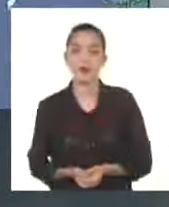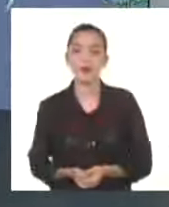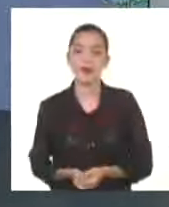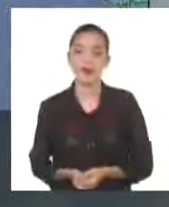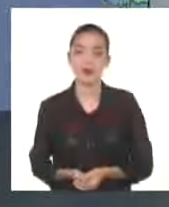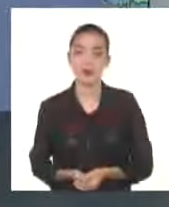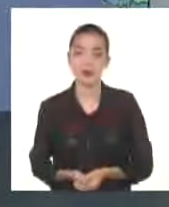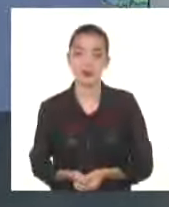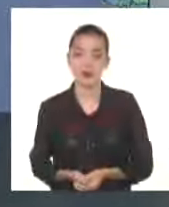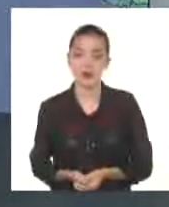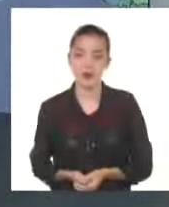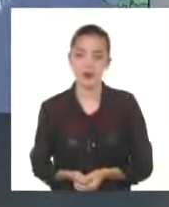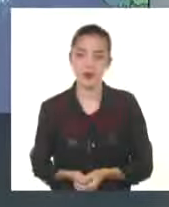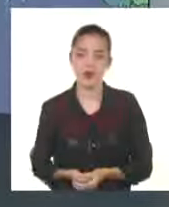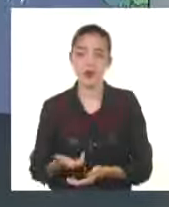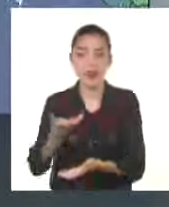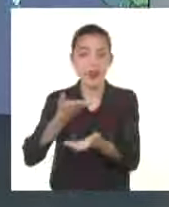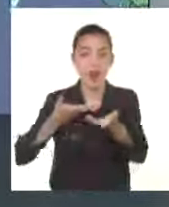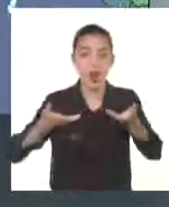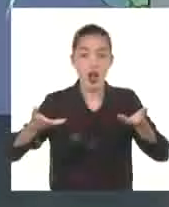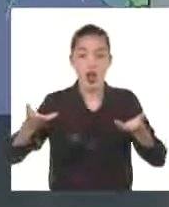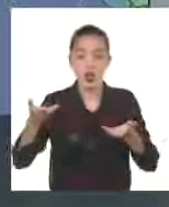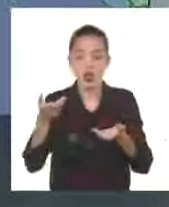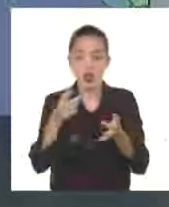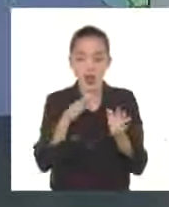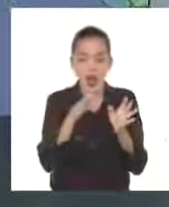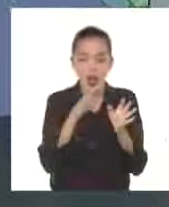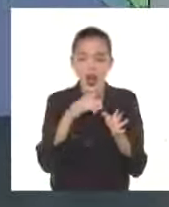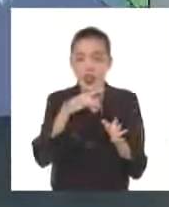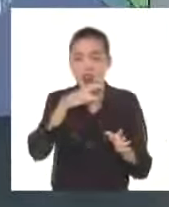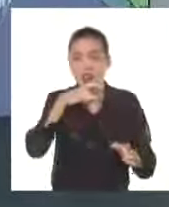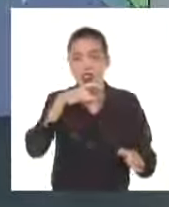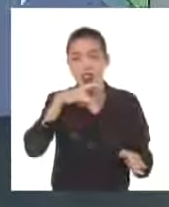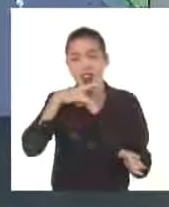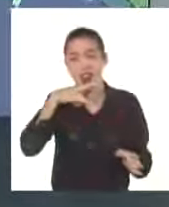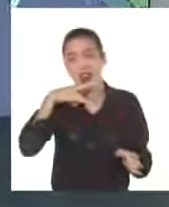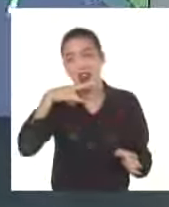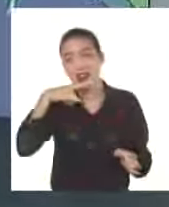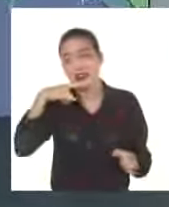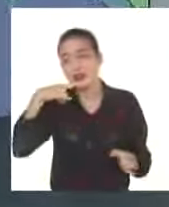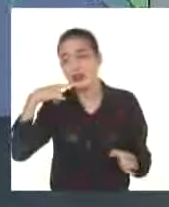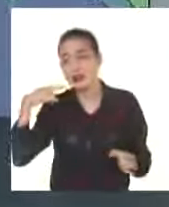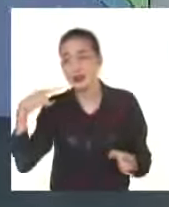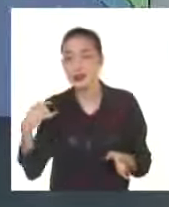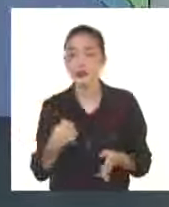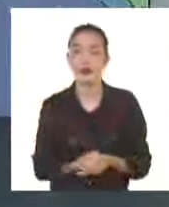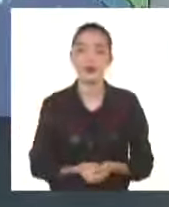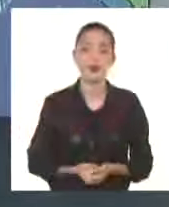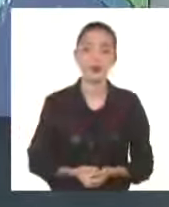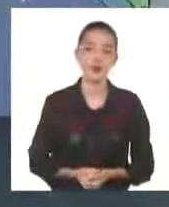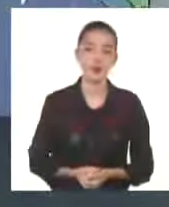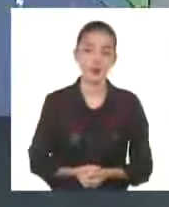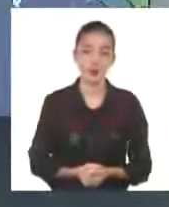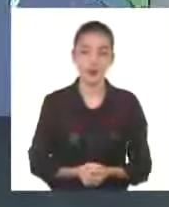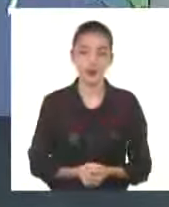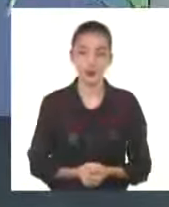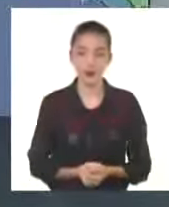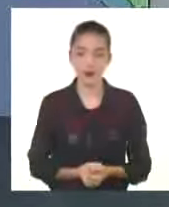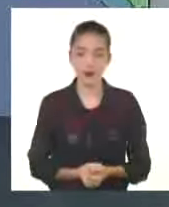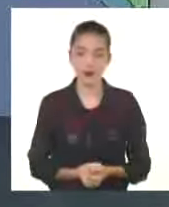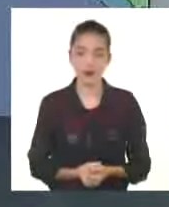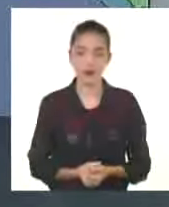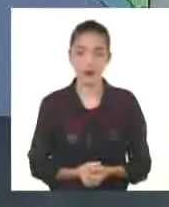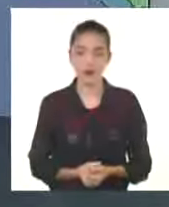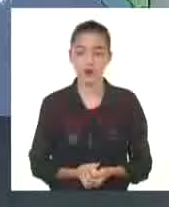hora con rachas superiores, se mueve muy lentamente ahora al norte-nordeste a solo 6 kilómetros por hora. Está en una zona donde va a tener muy poco